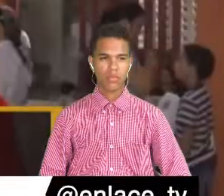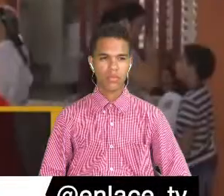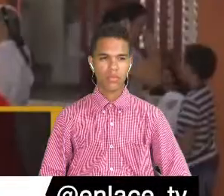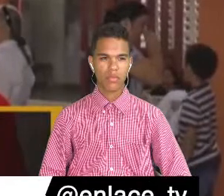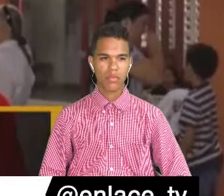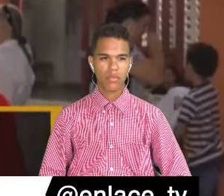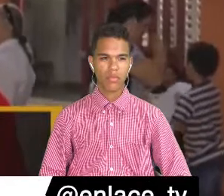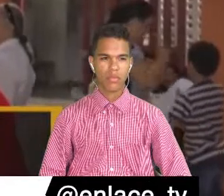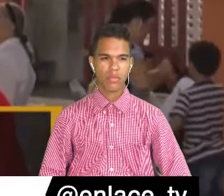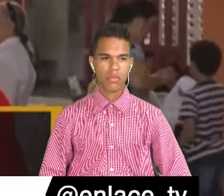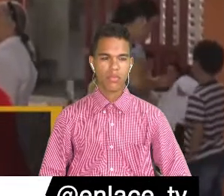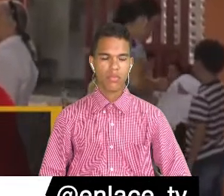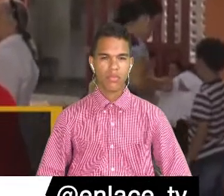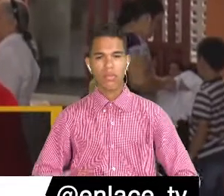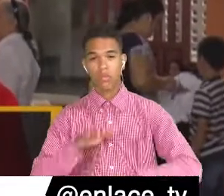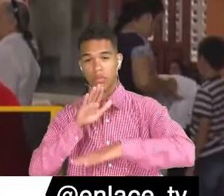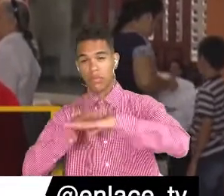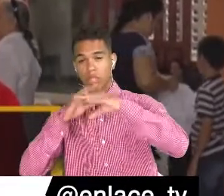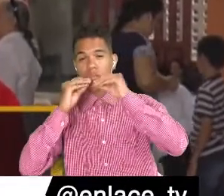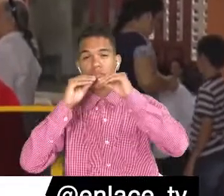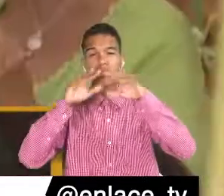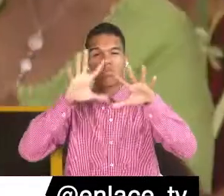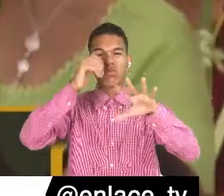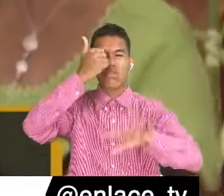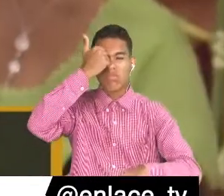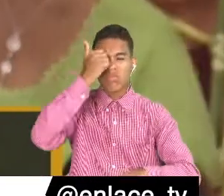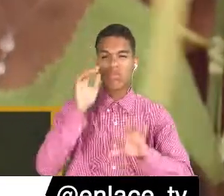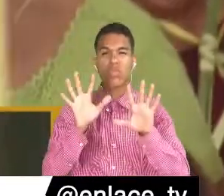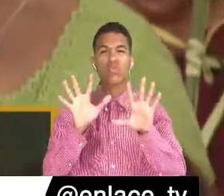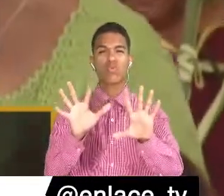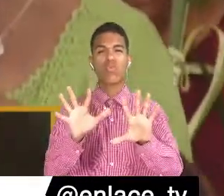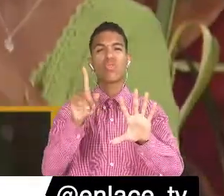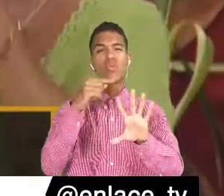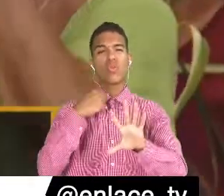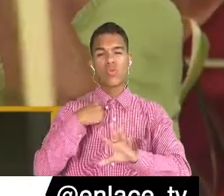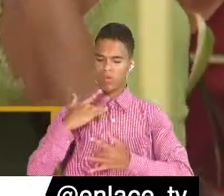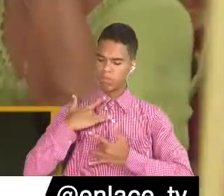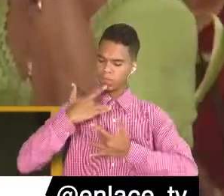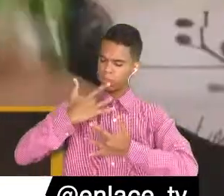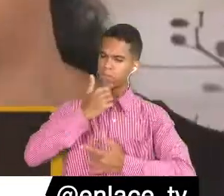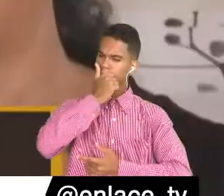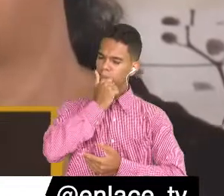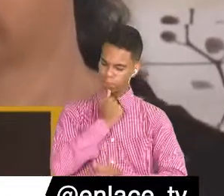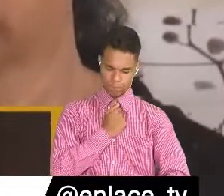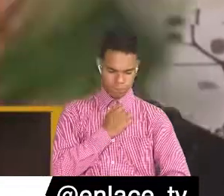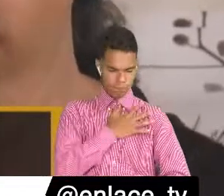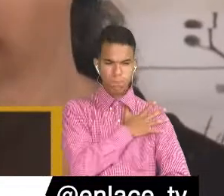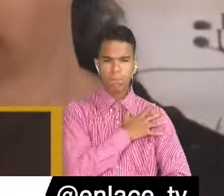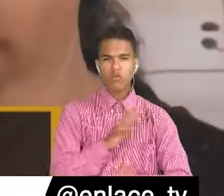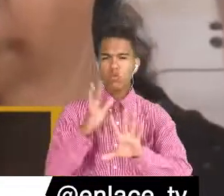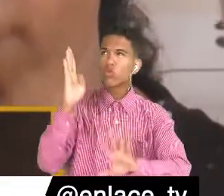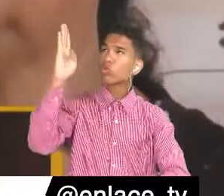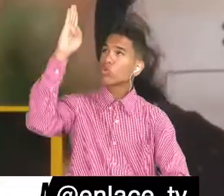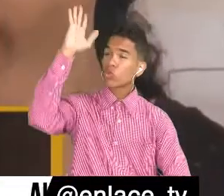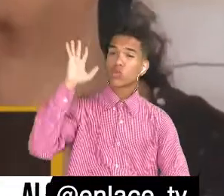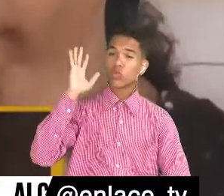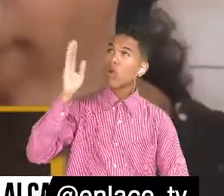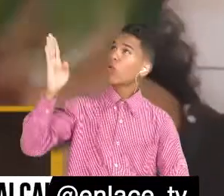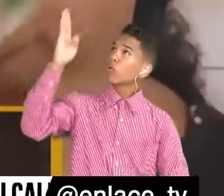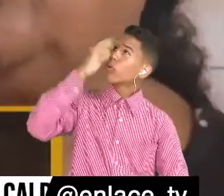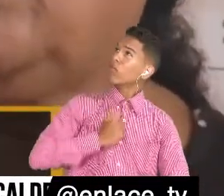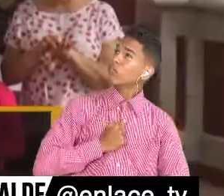Y el mensaje principal es el de la bondad y misericordia de Dios. Dios